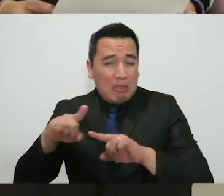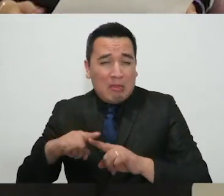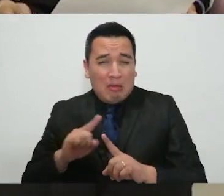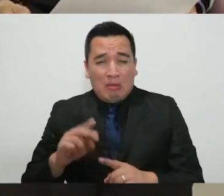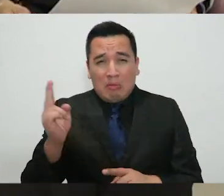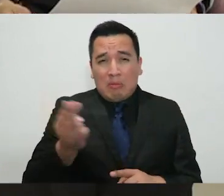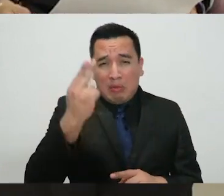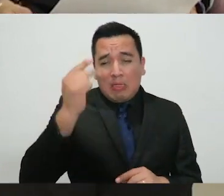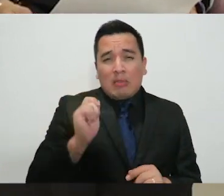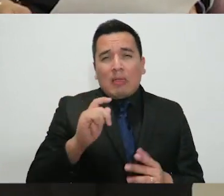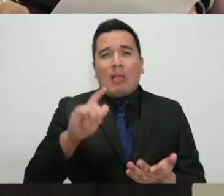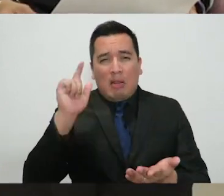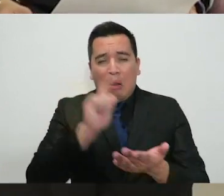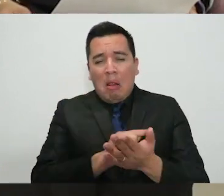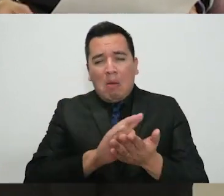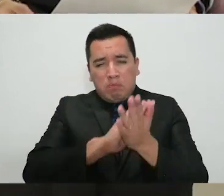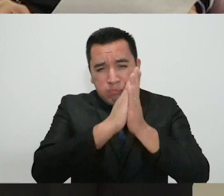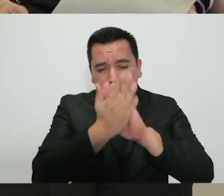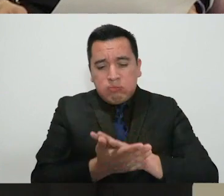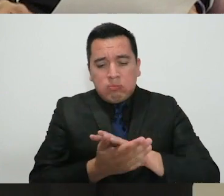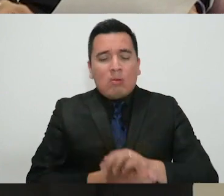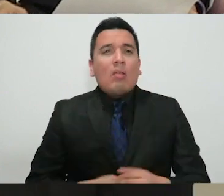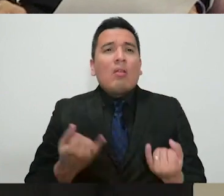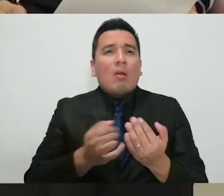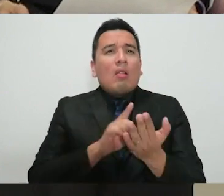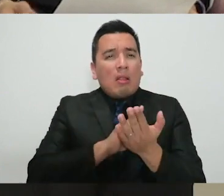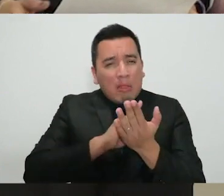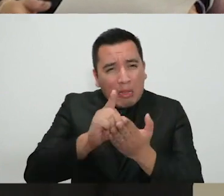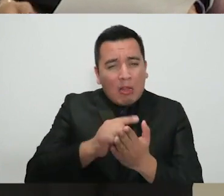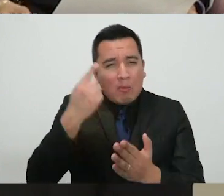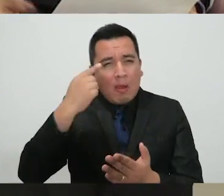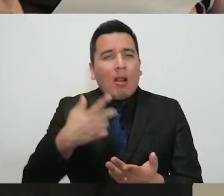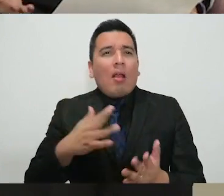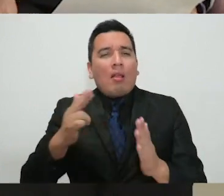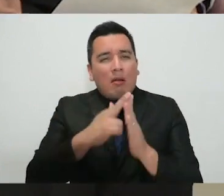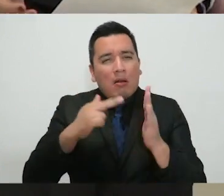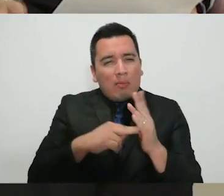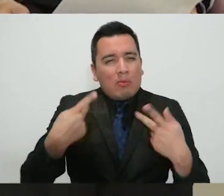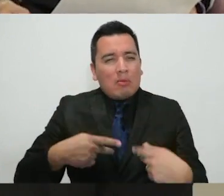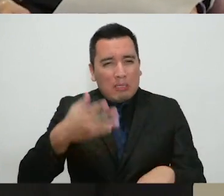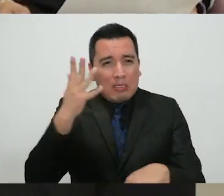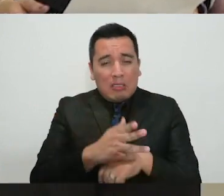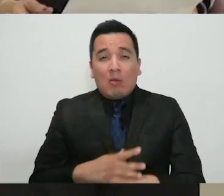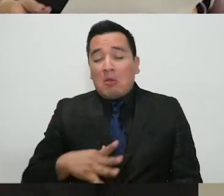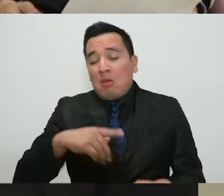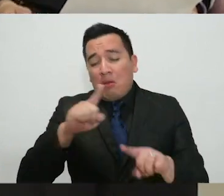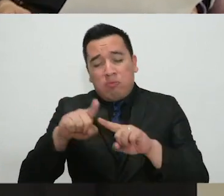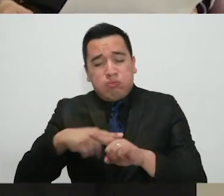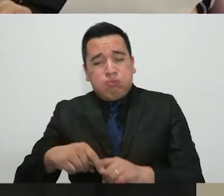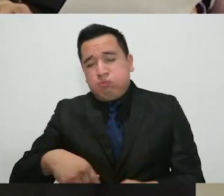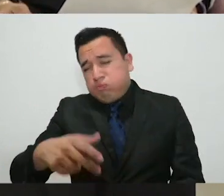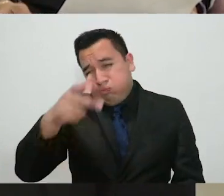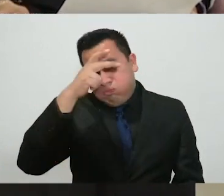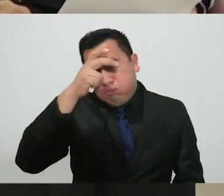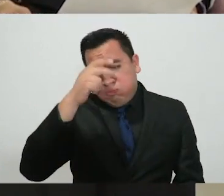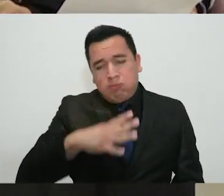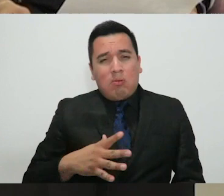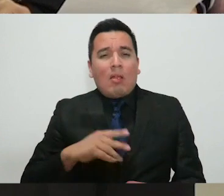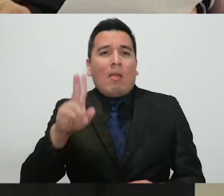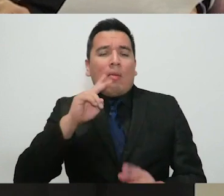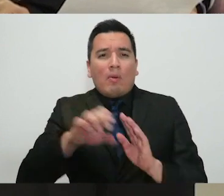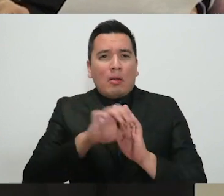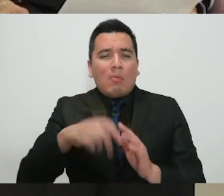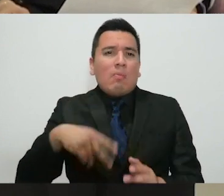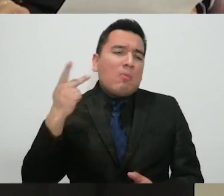imparte Interpretación Constitucional y Derecho Procesal Constitucional. Tiene amplios conocimientos en el funcionamiento